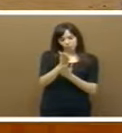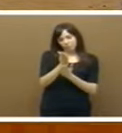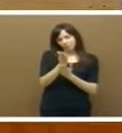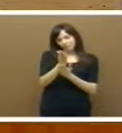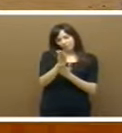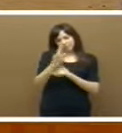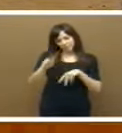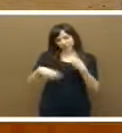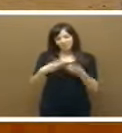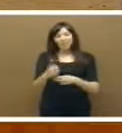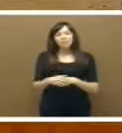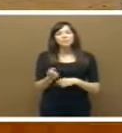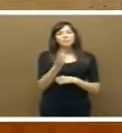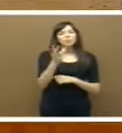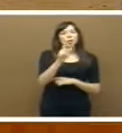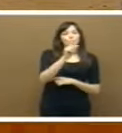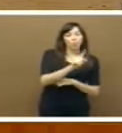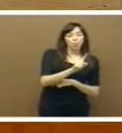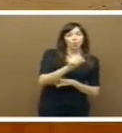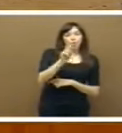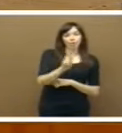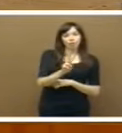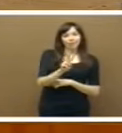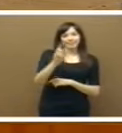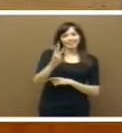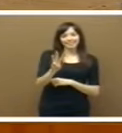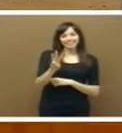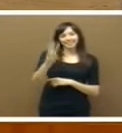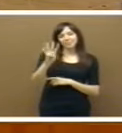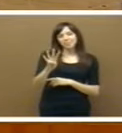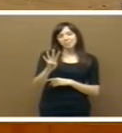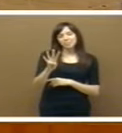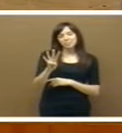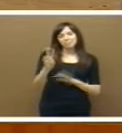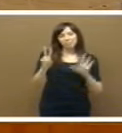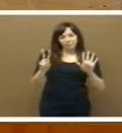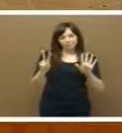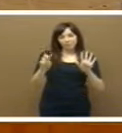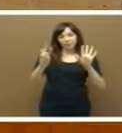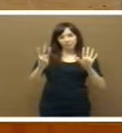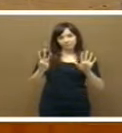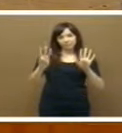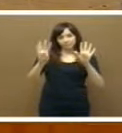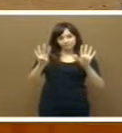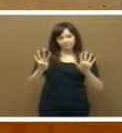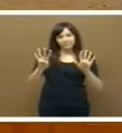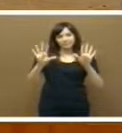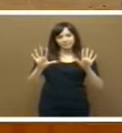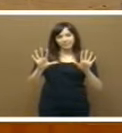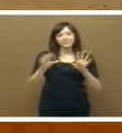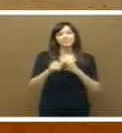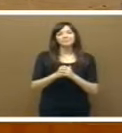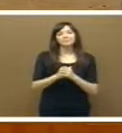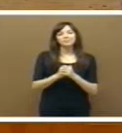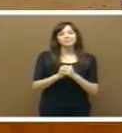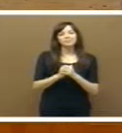las comprendidas con los números 1, 2, 3, 4, 7, 8, 9, 10,